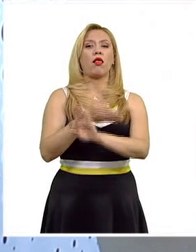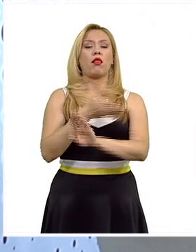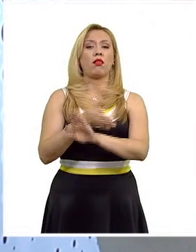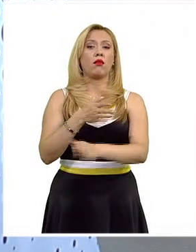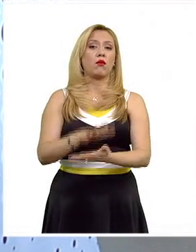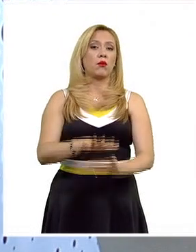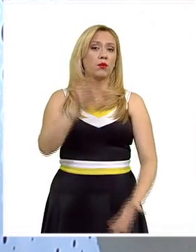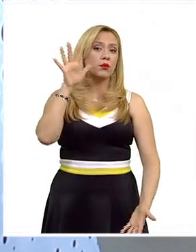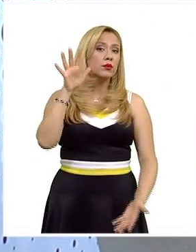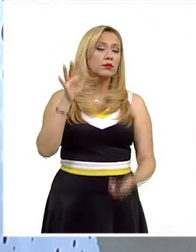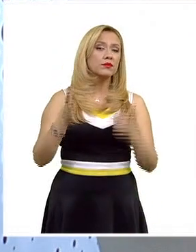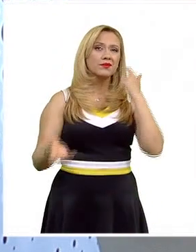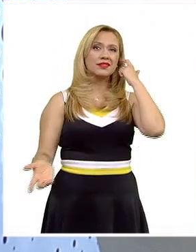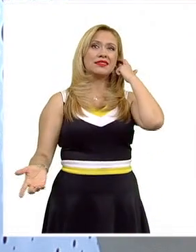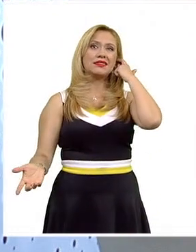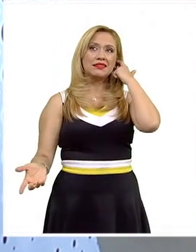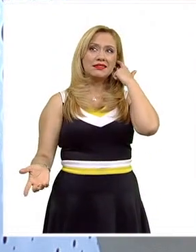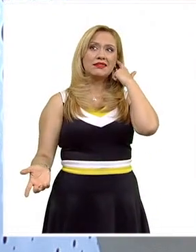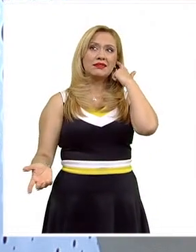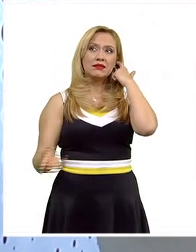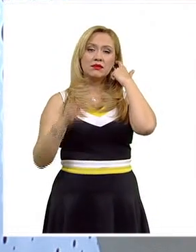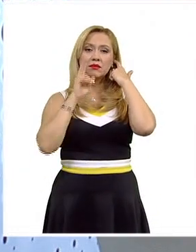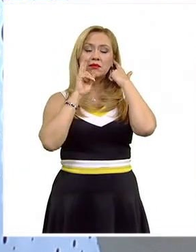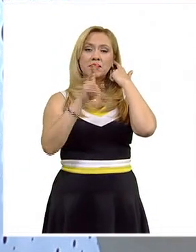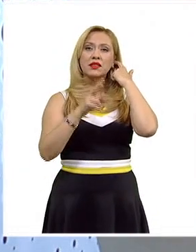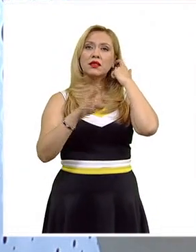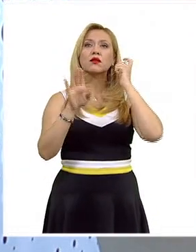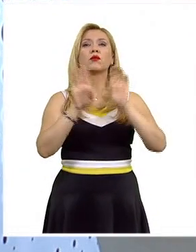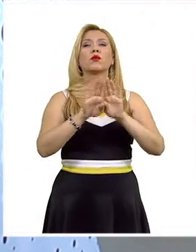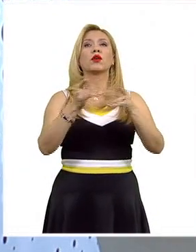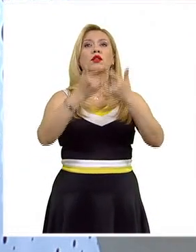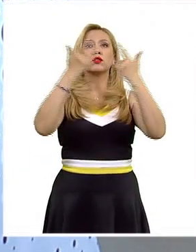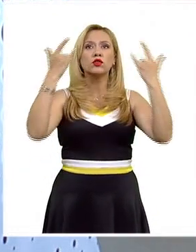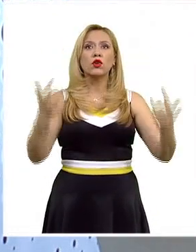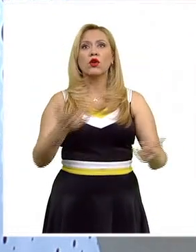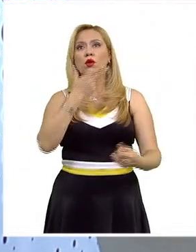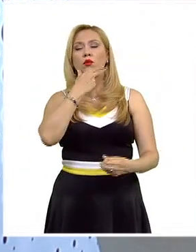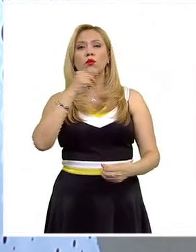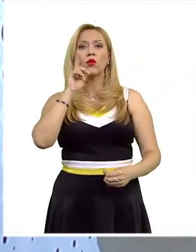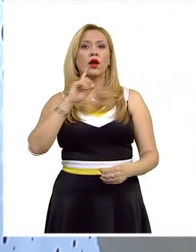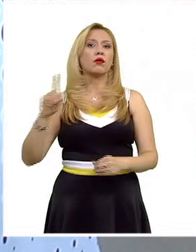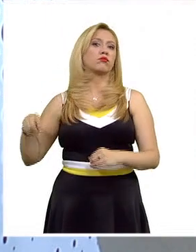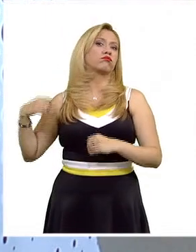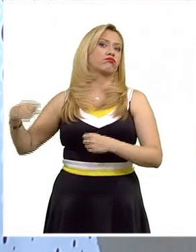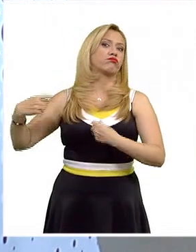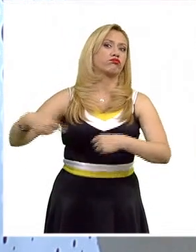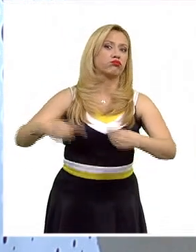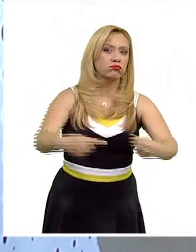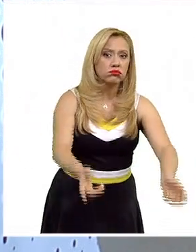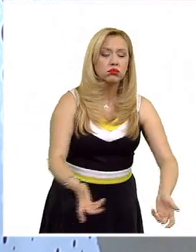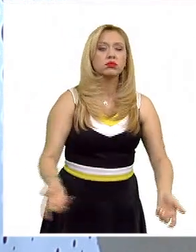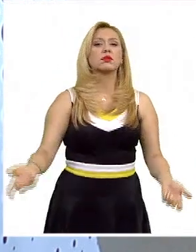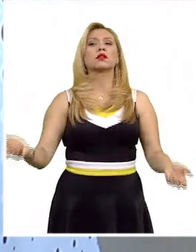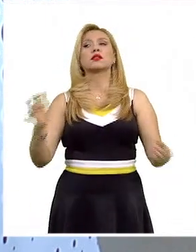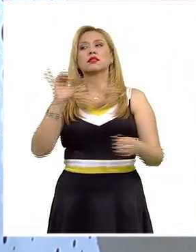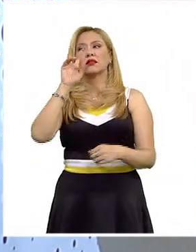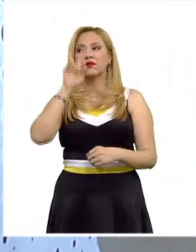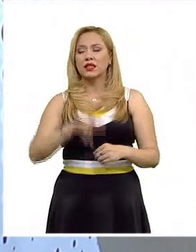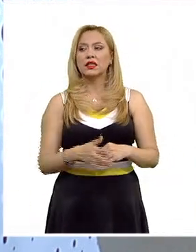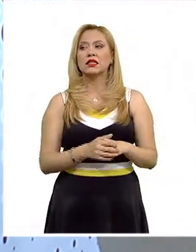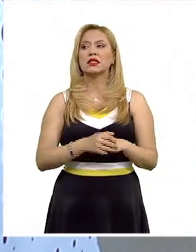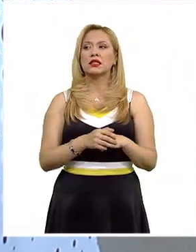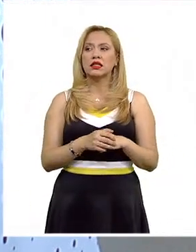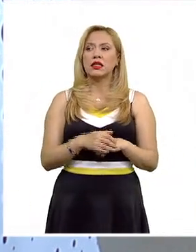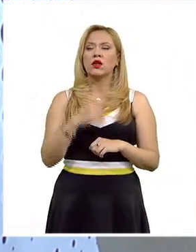también la punta del iceberg de relaciones históricas de poder entre mujeres y hombres. Claro. Creo que acabas de tocar un tema y Adriana, con